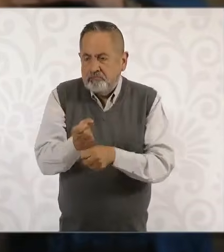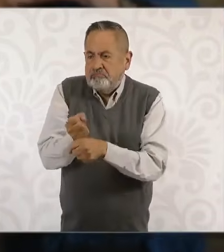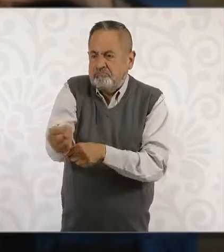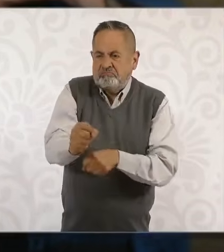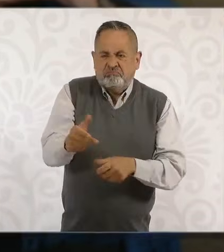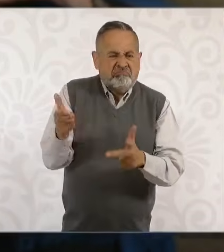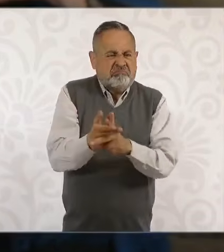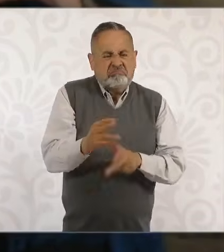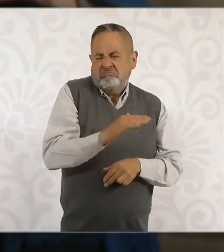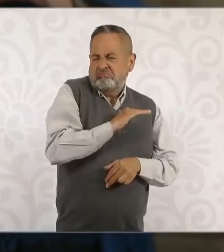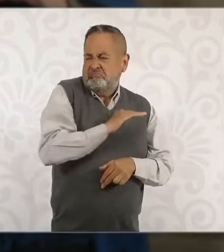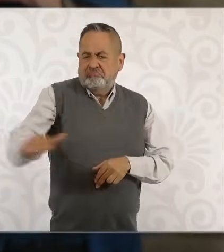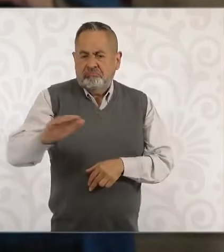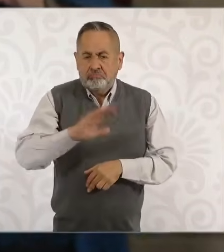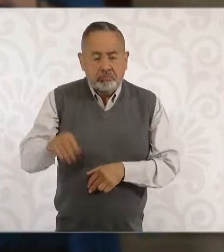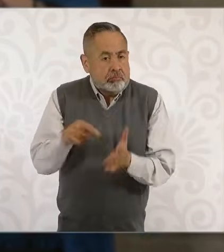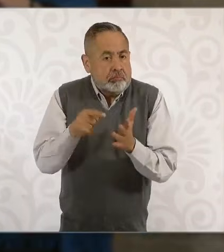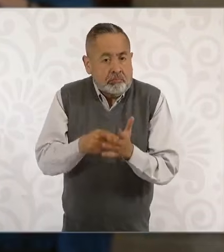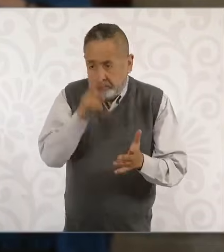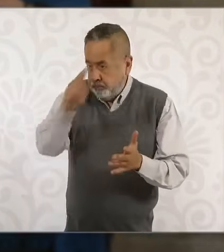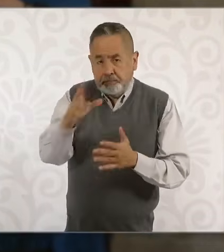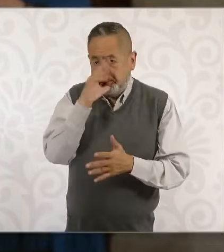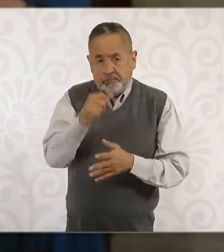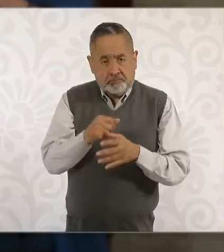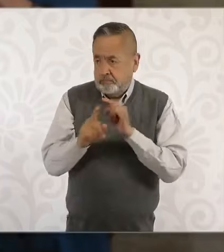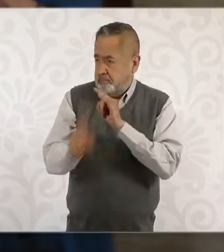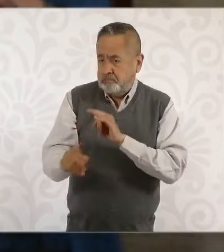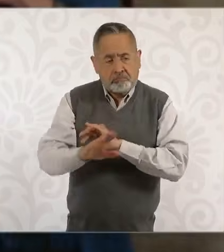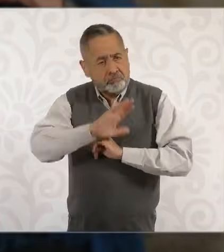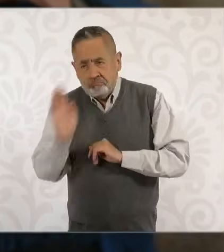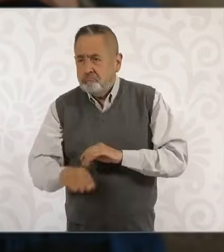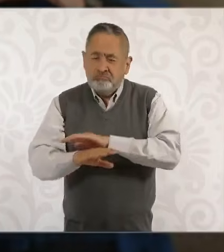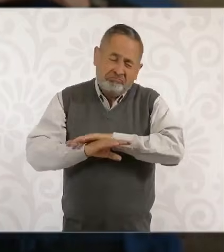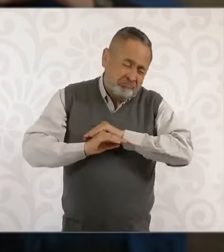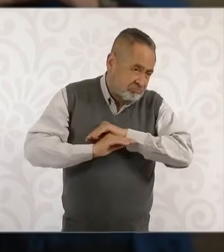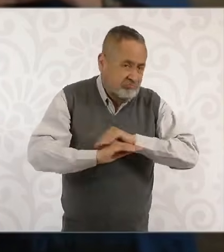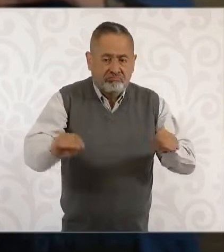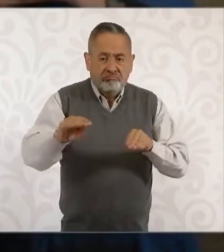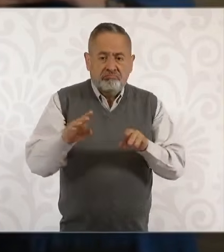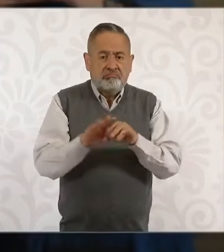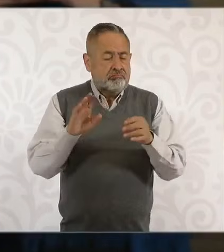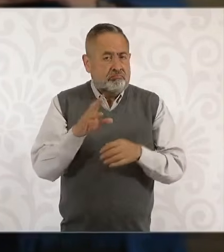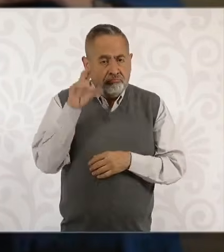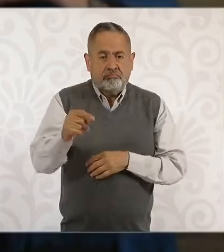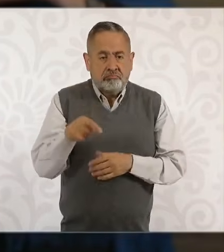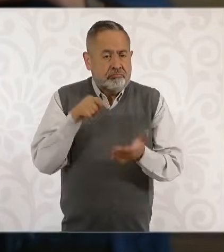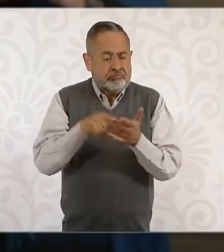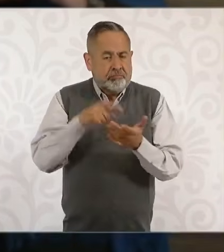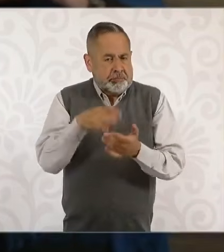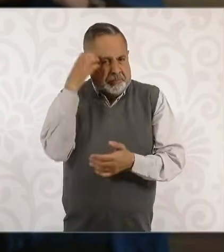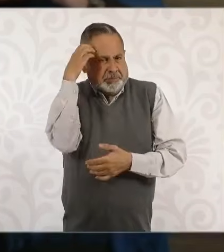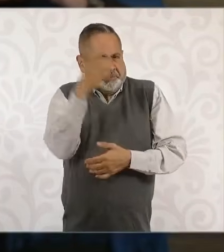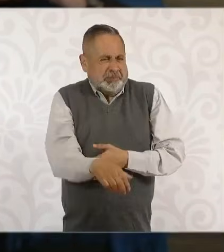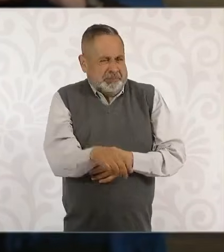o genocidio y se establece que este crimen, o se describe a este crimen de lesa